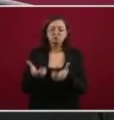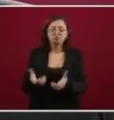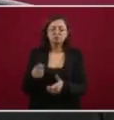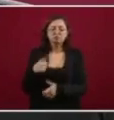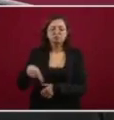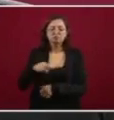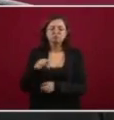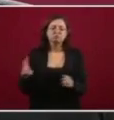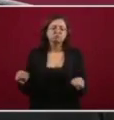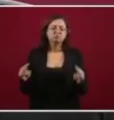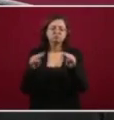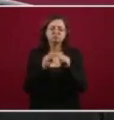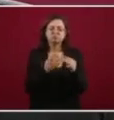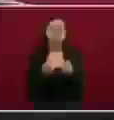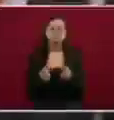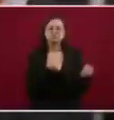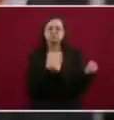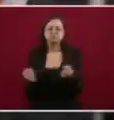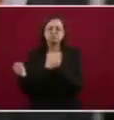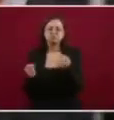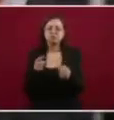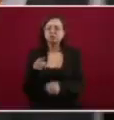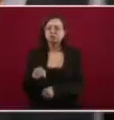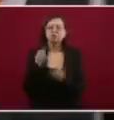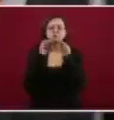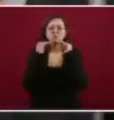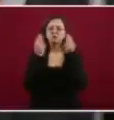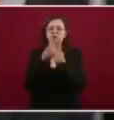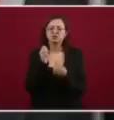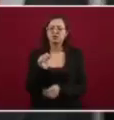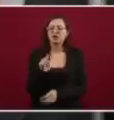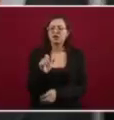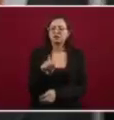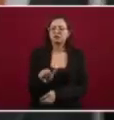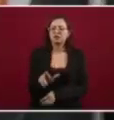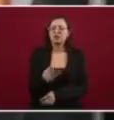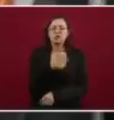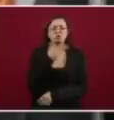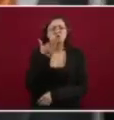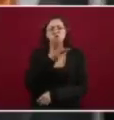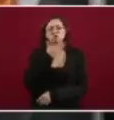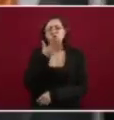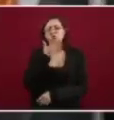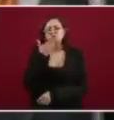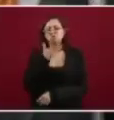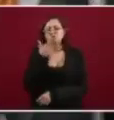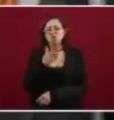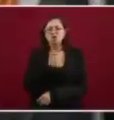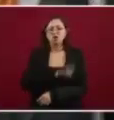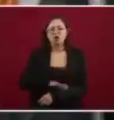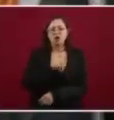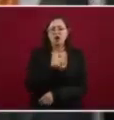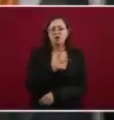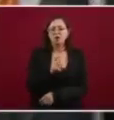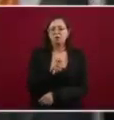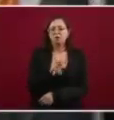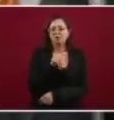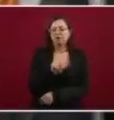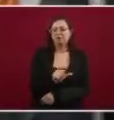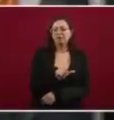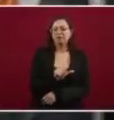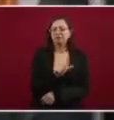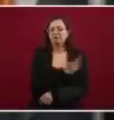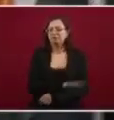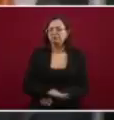son utilizados por los Salazar, sobre todo esta parte de Agua Prieta hacia abajo de